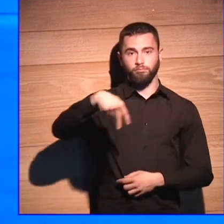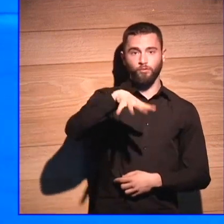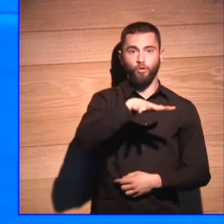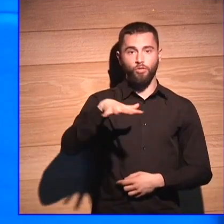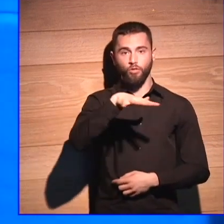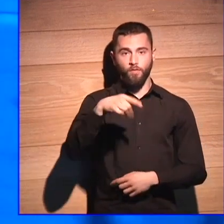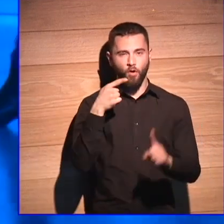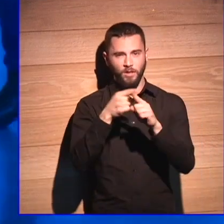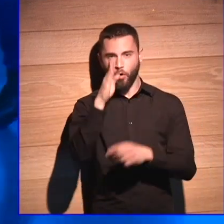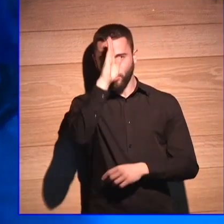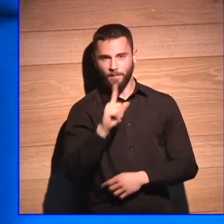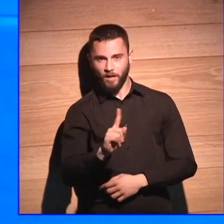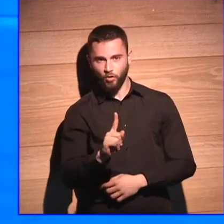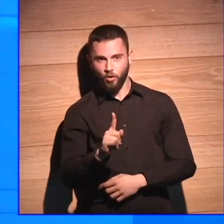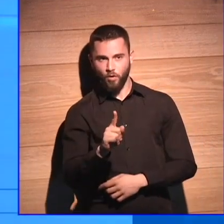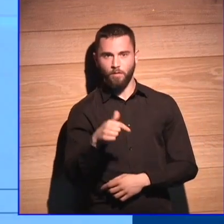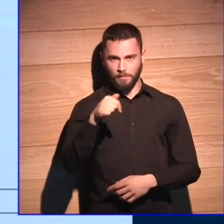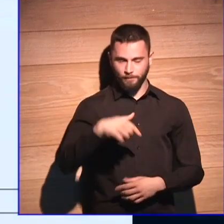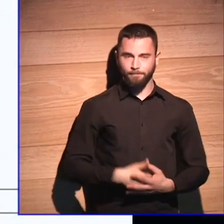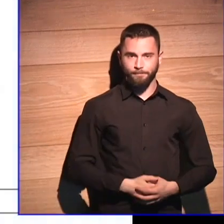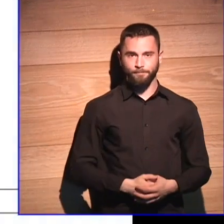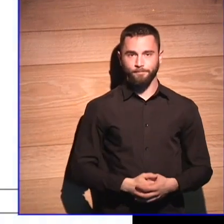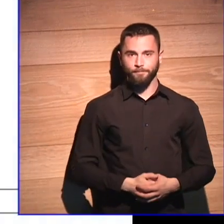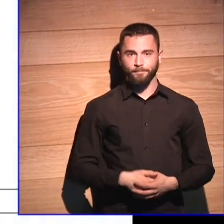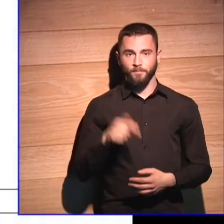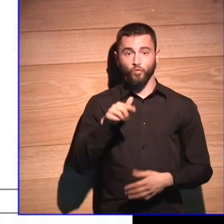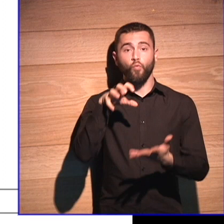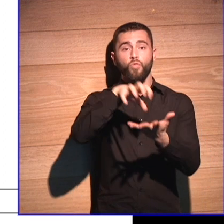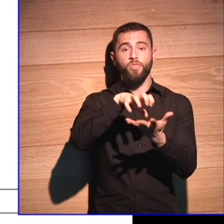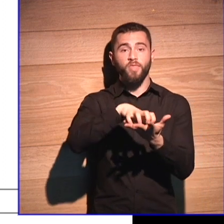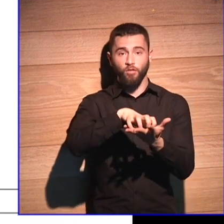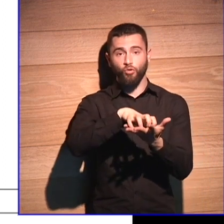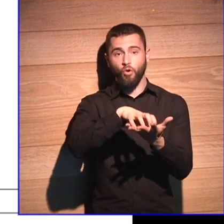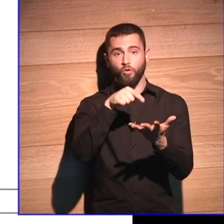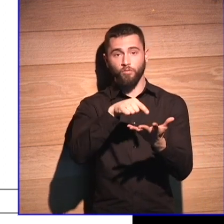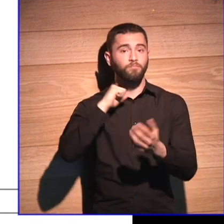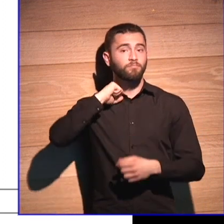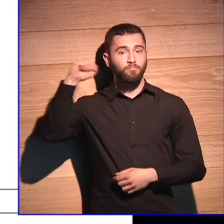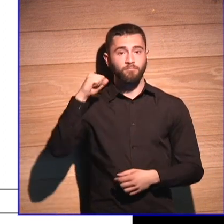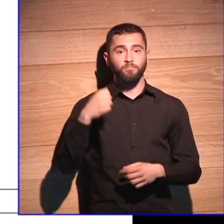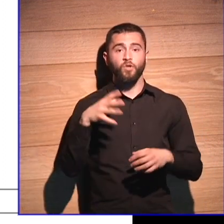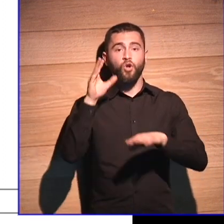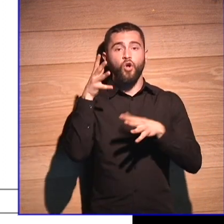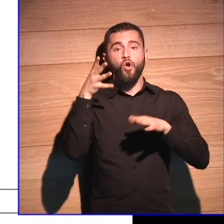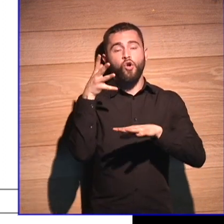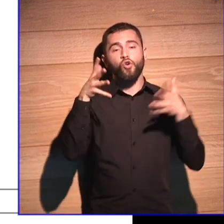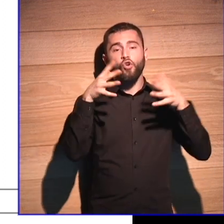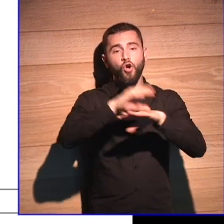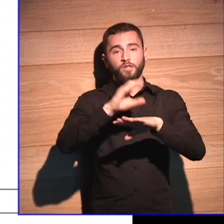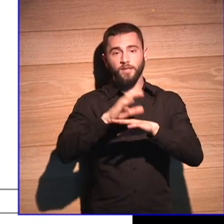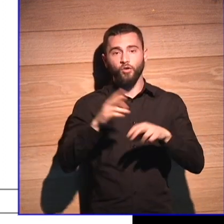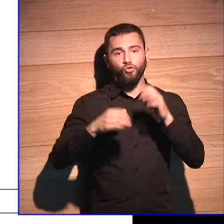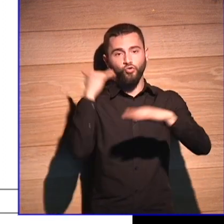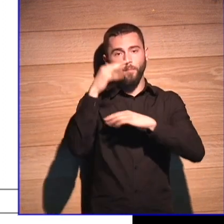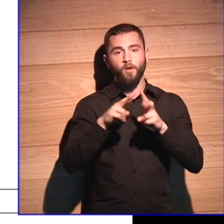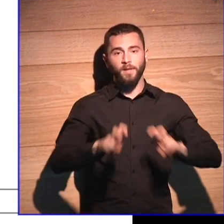ya lo veis por aquí, pues que es un centro que depende del Consejo Superior de Investigaciones Científicas y de la